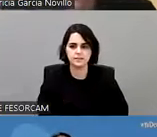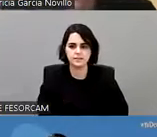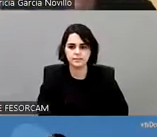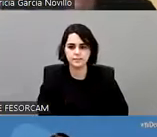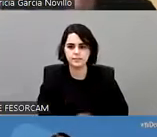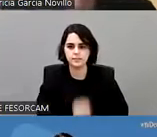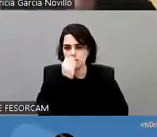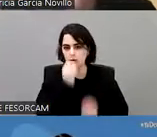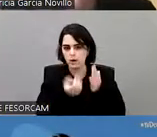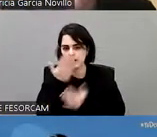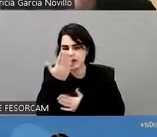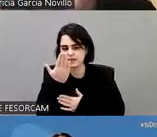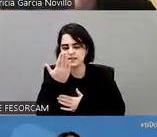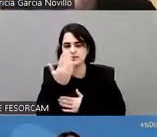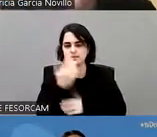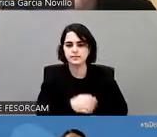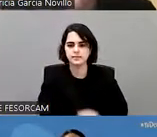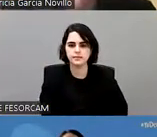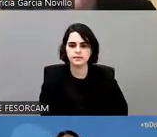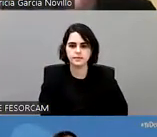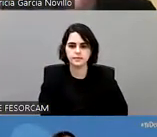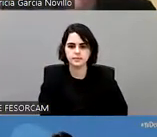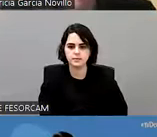Mira. Buenos días. Venía.